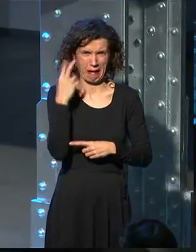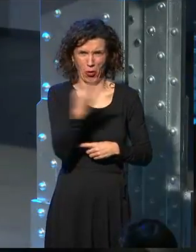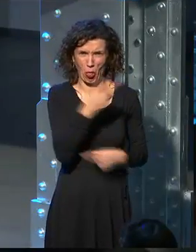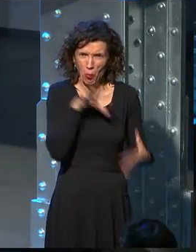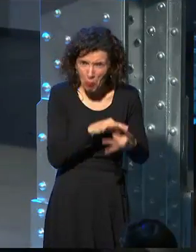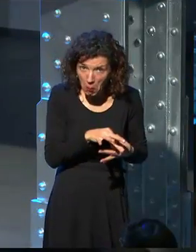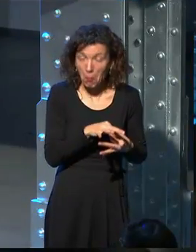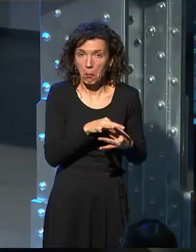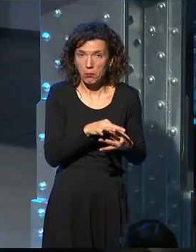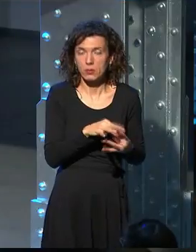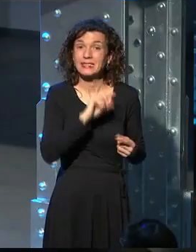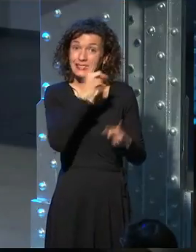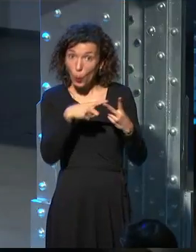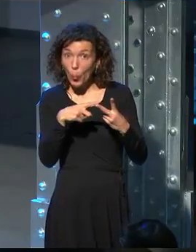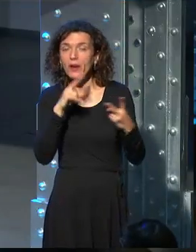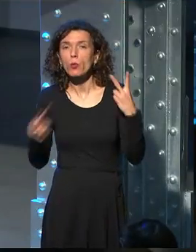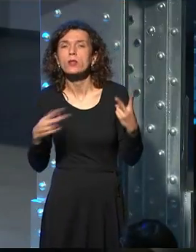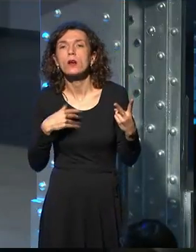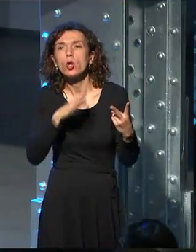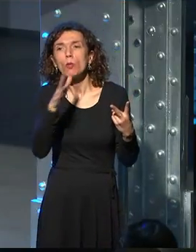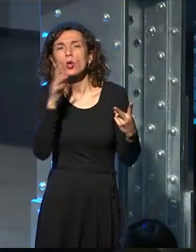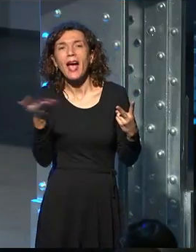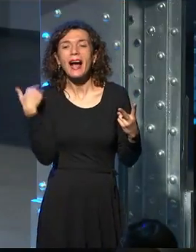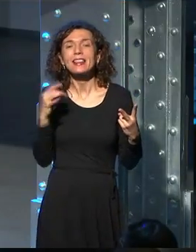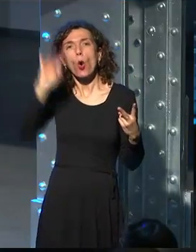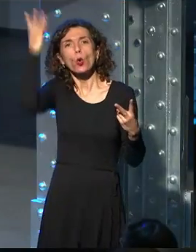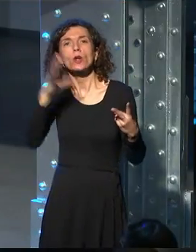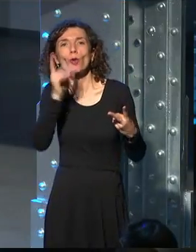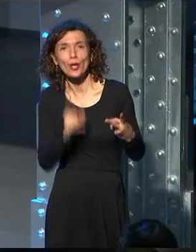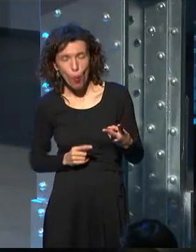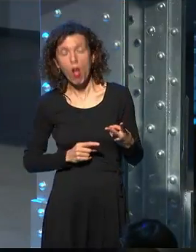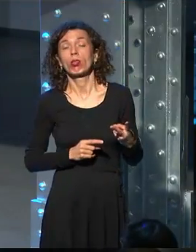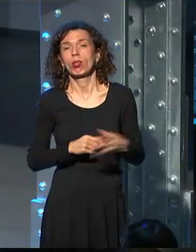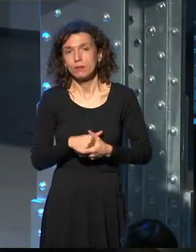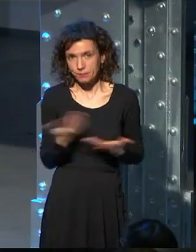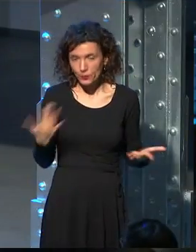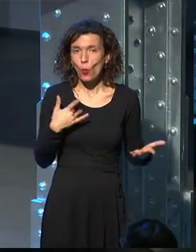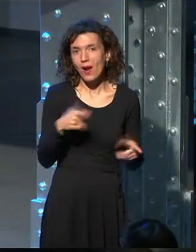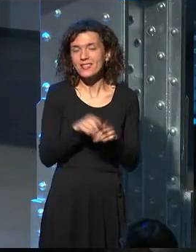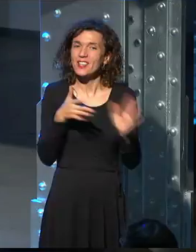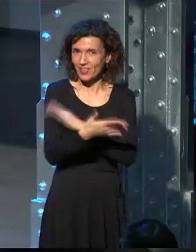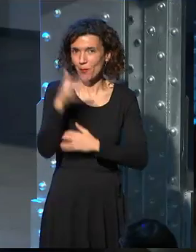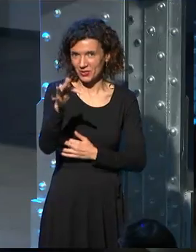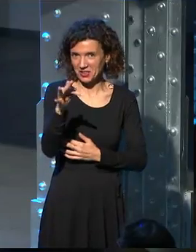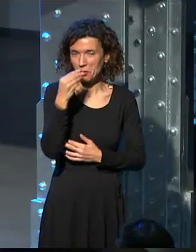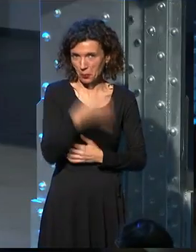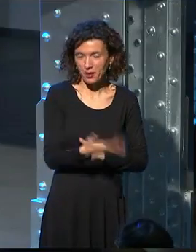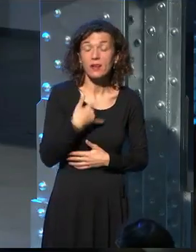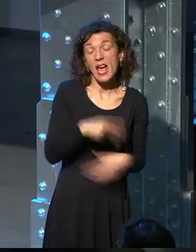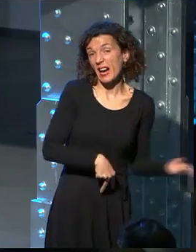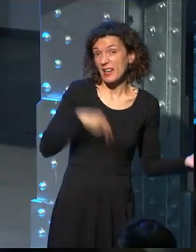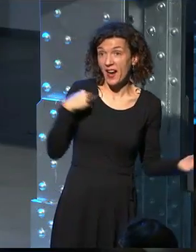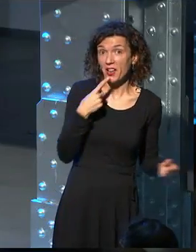Y esa es la primera reacción. Y la segunda reacción es, ¿y por qué no se nos ha ocurrido antes? Bueno, eso es buena señal, ¿no? Sí, en general yo